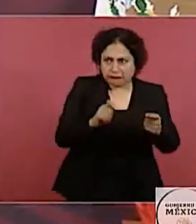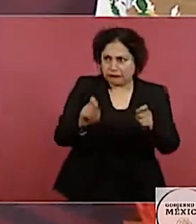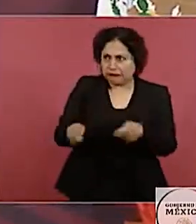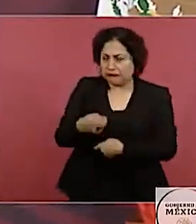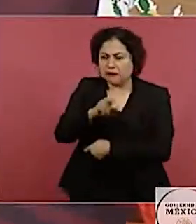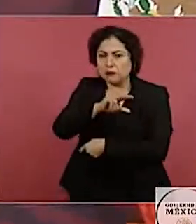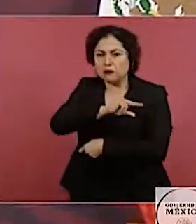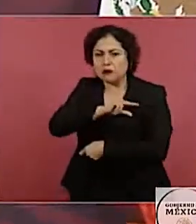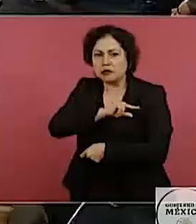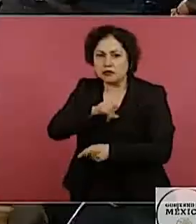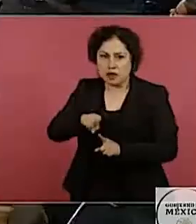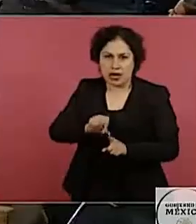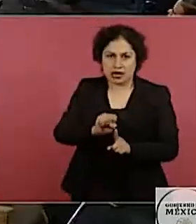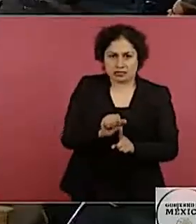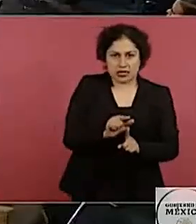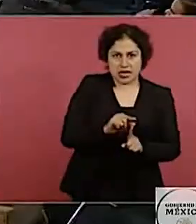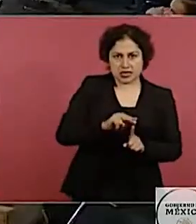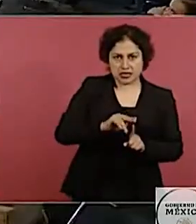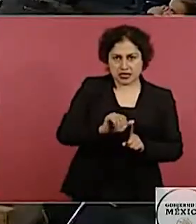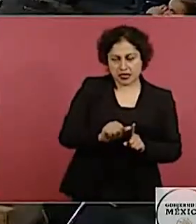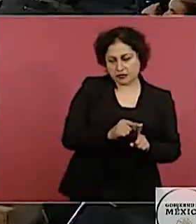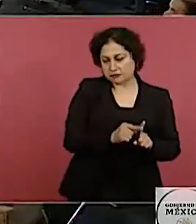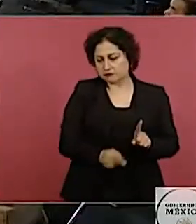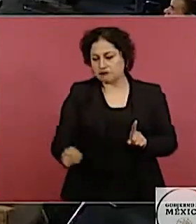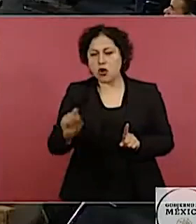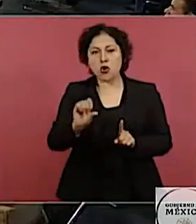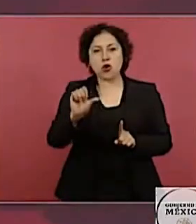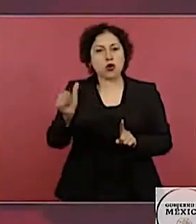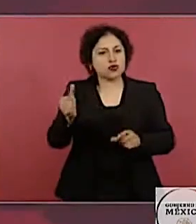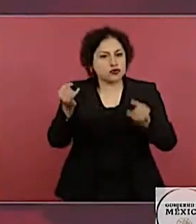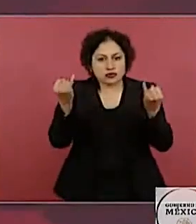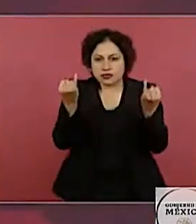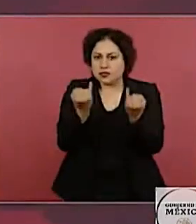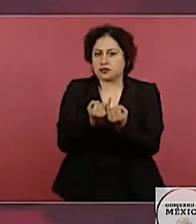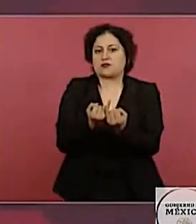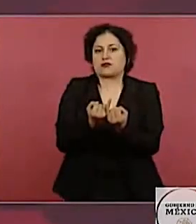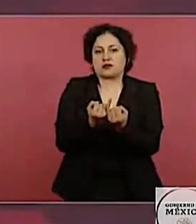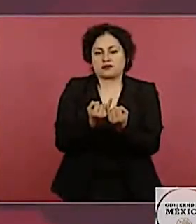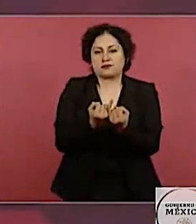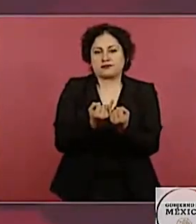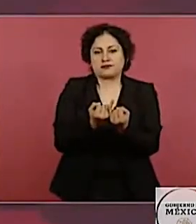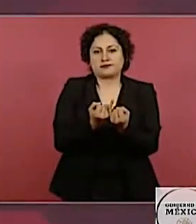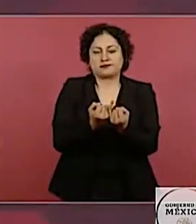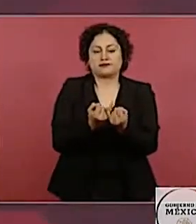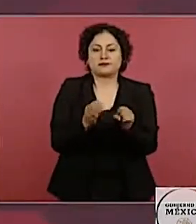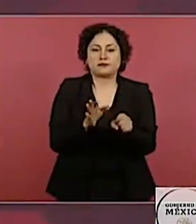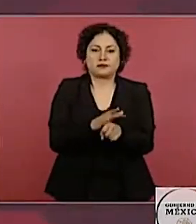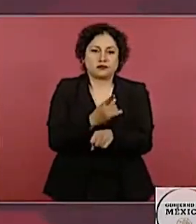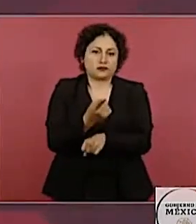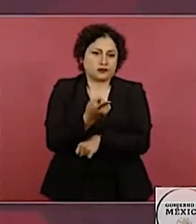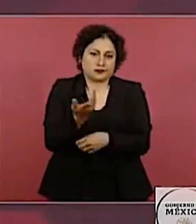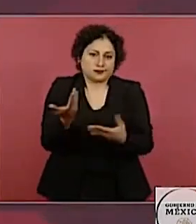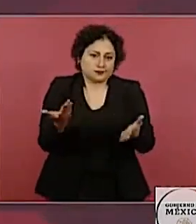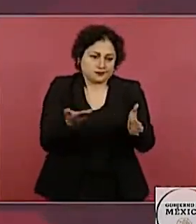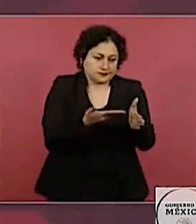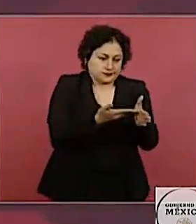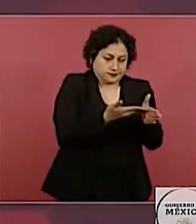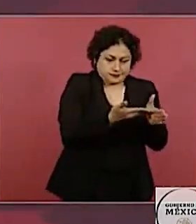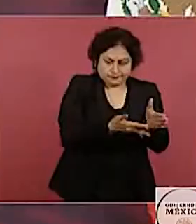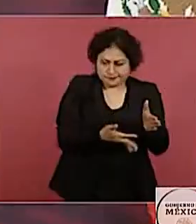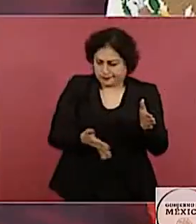los posteriores también porque continuó el salinismo